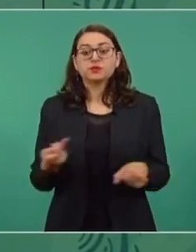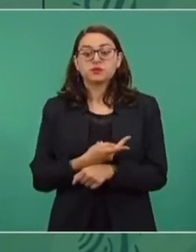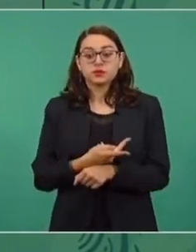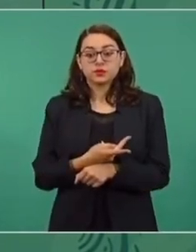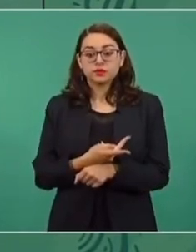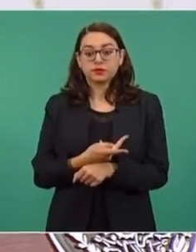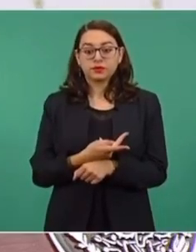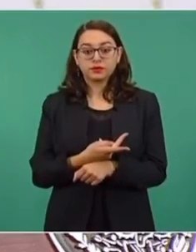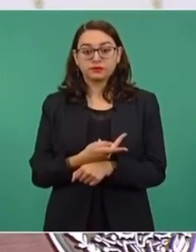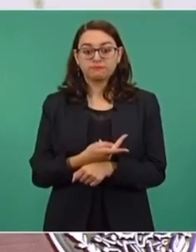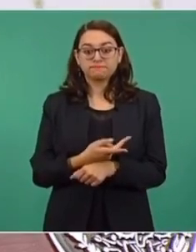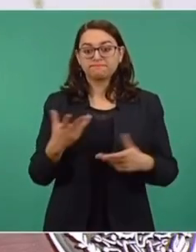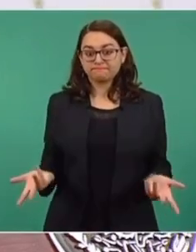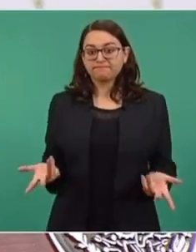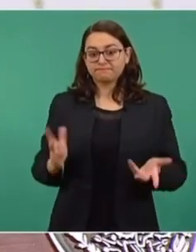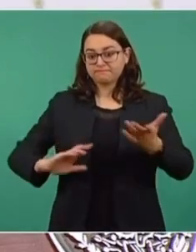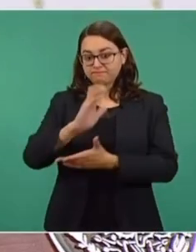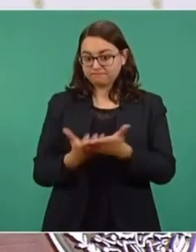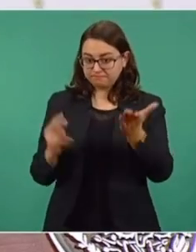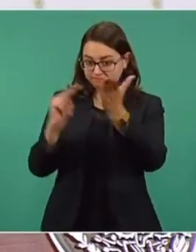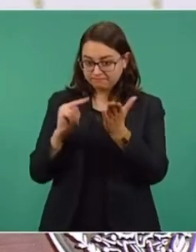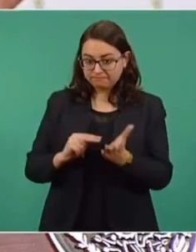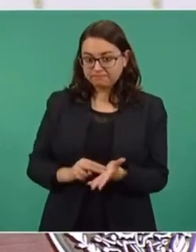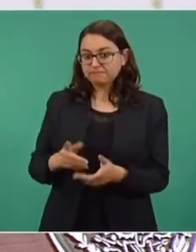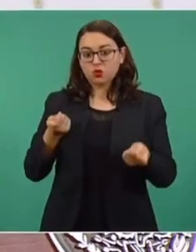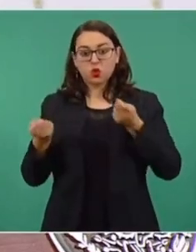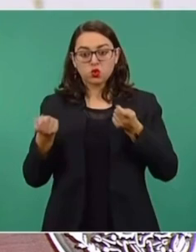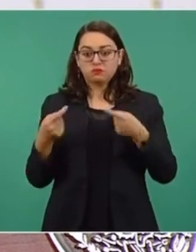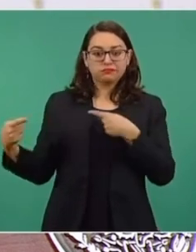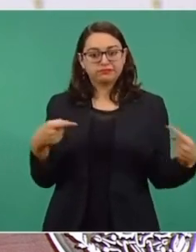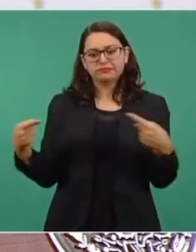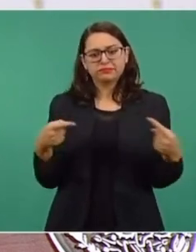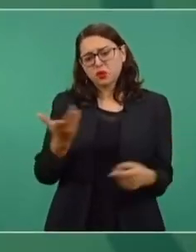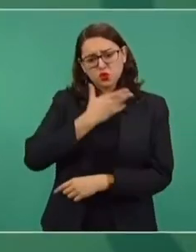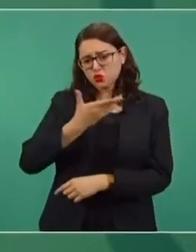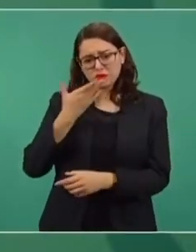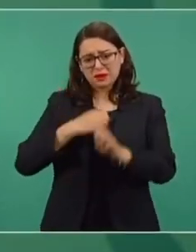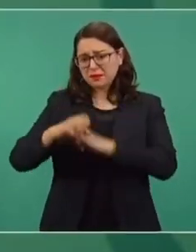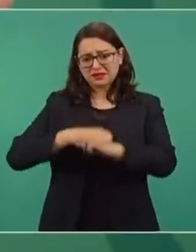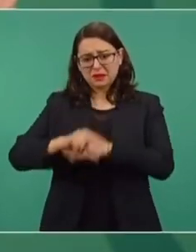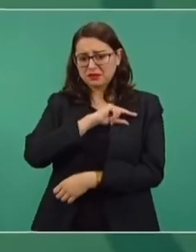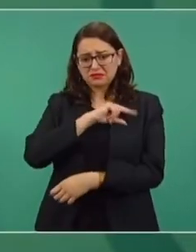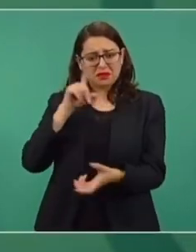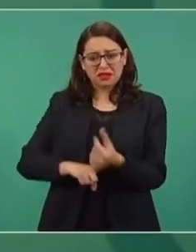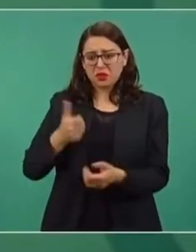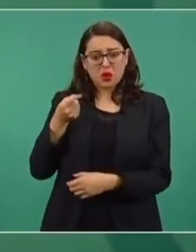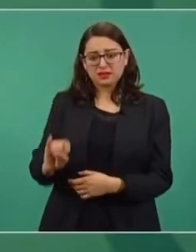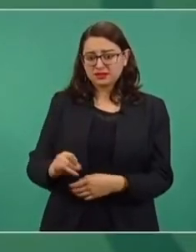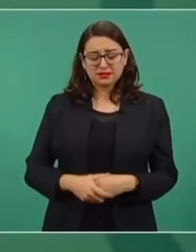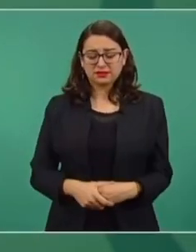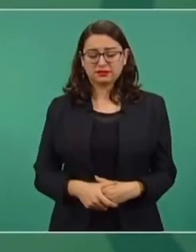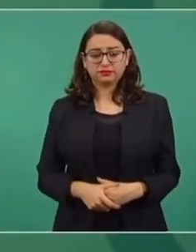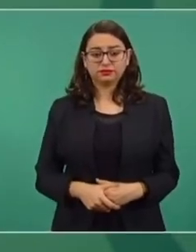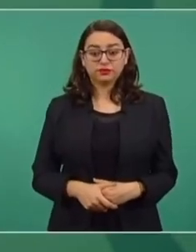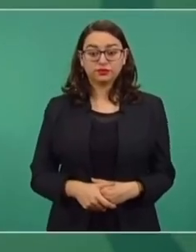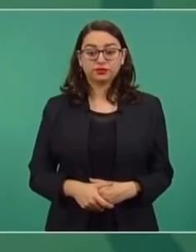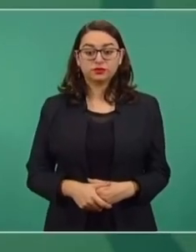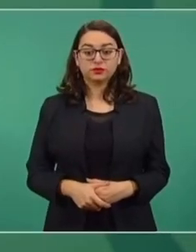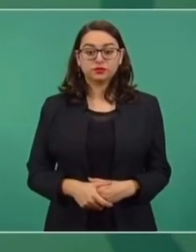y tener injerencia en el contrato colectivo. Entonces, siempre hay eso. Antes, comentaba yo ayer,